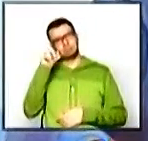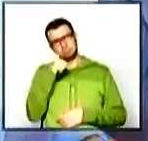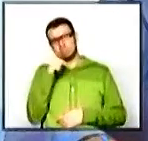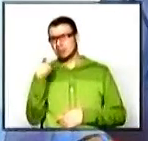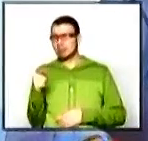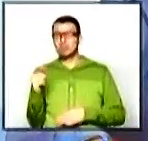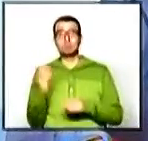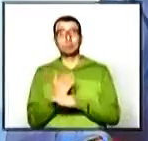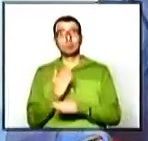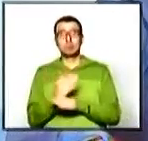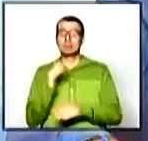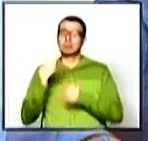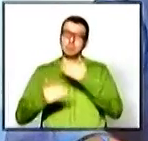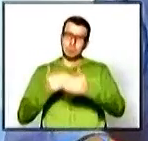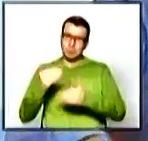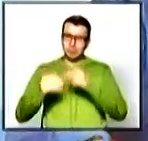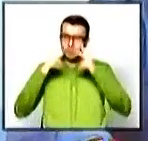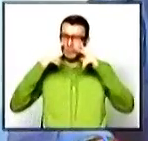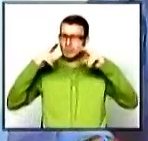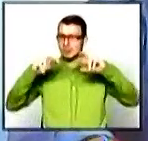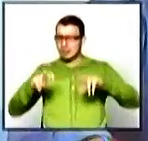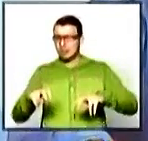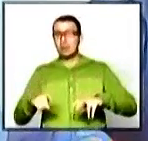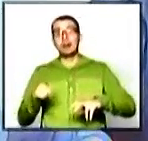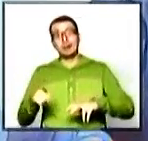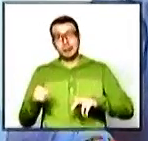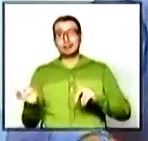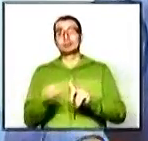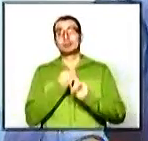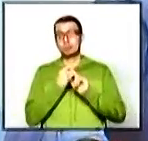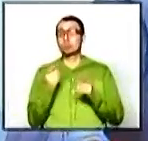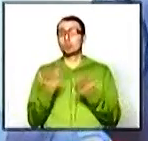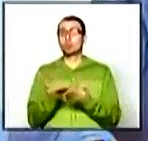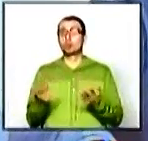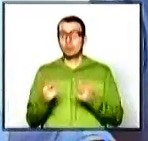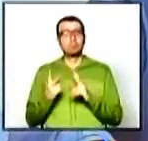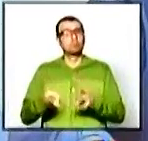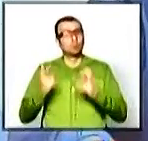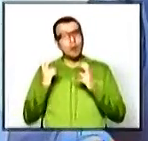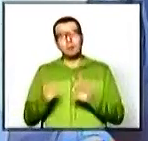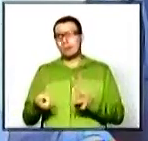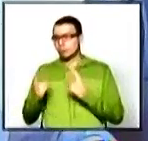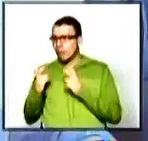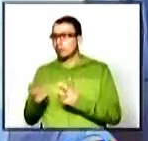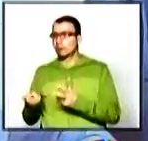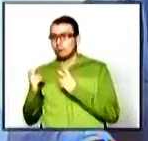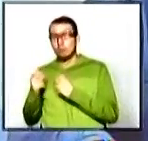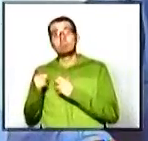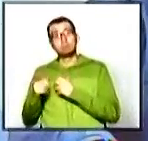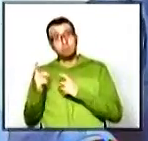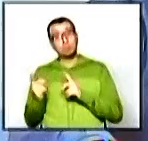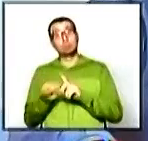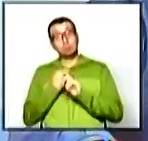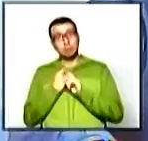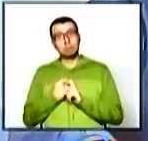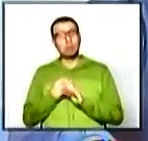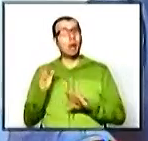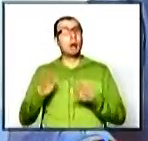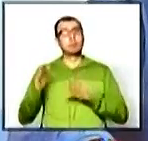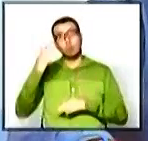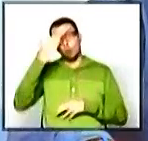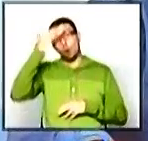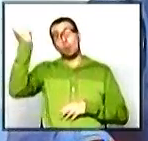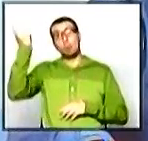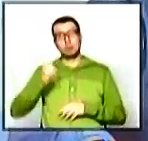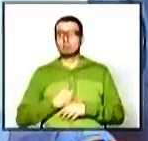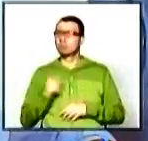que nos hemos dado a la tarea de buscar cosas nuevas, cada vez más nuevas, y se nos olvidan que hay cosas